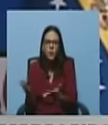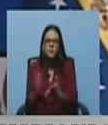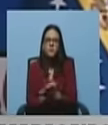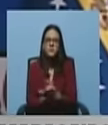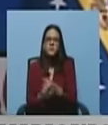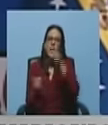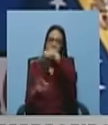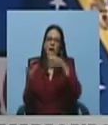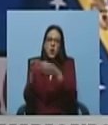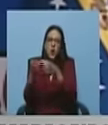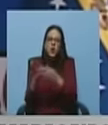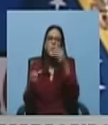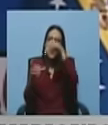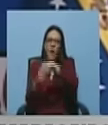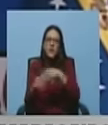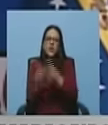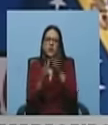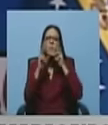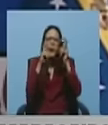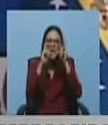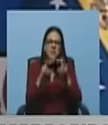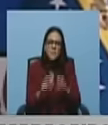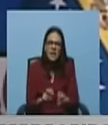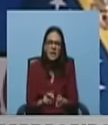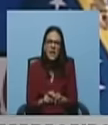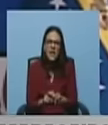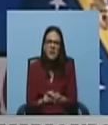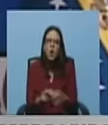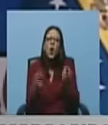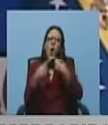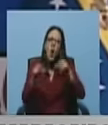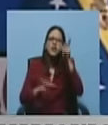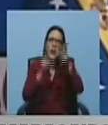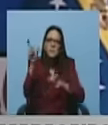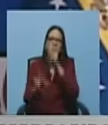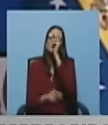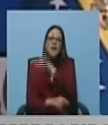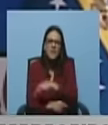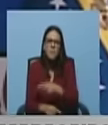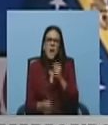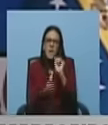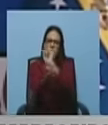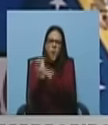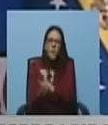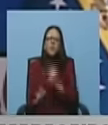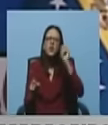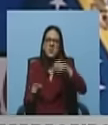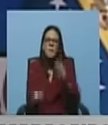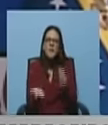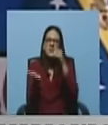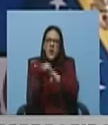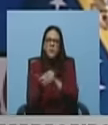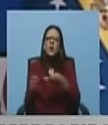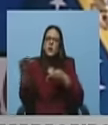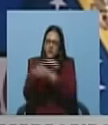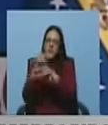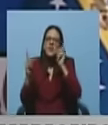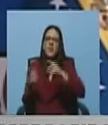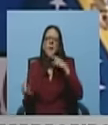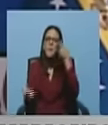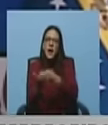Son parte de esta investigación. Hay otras personas que están detenidas, que también han sido puestas